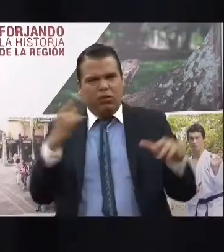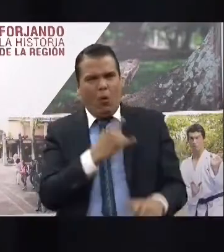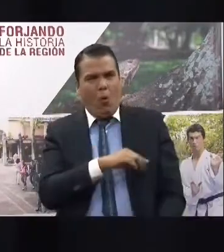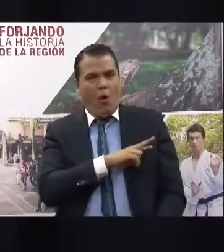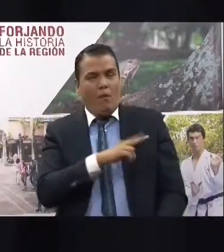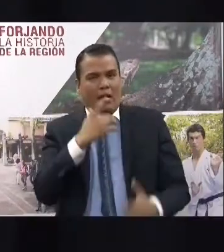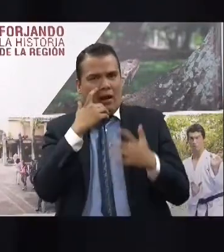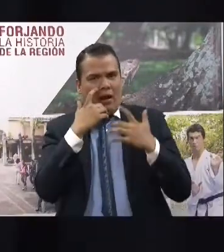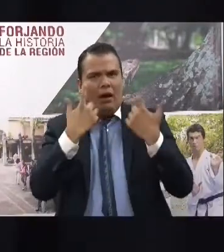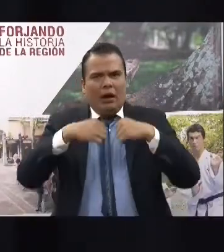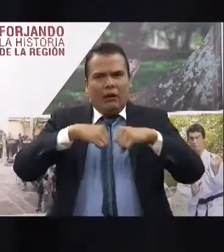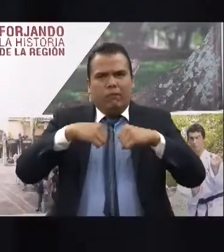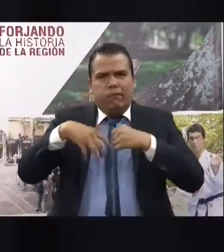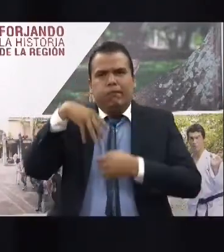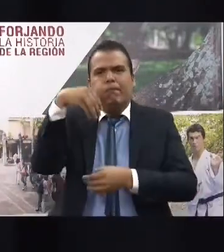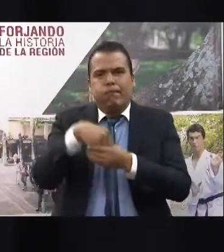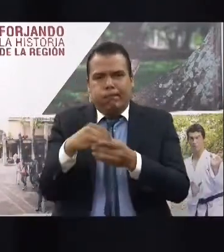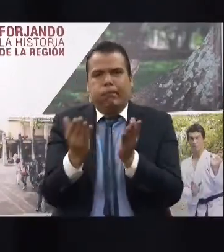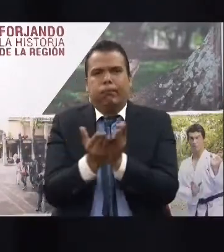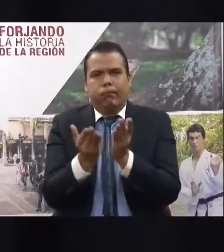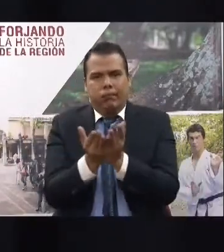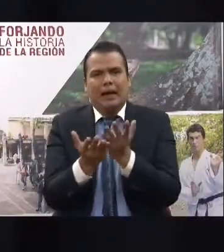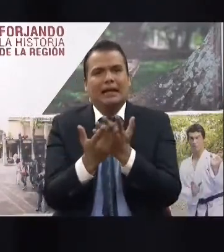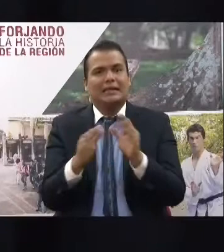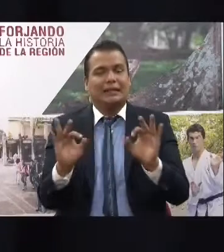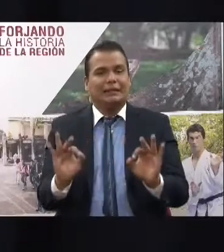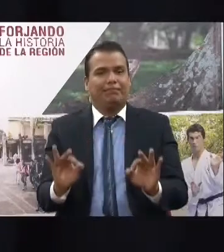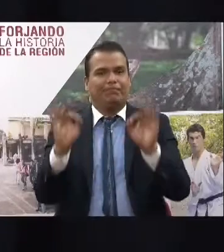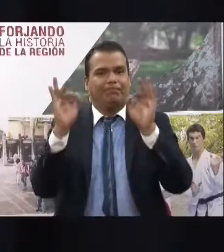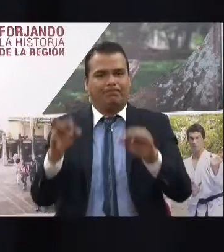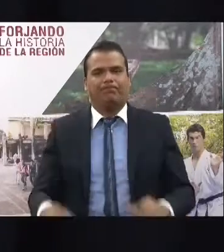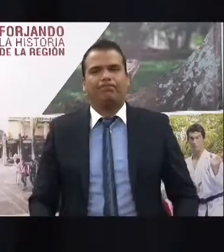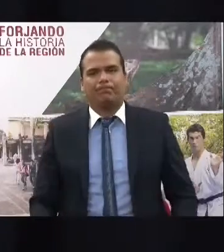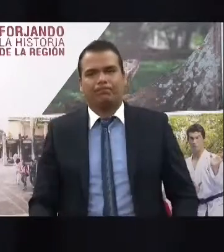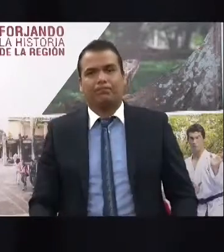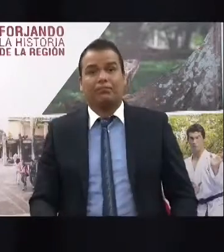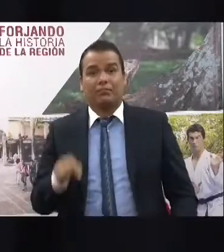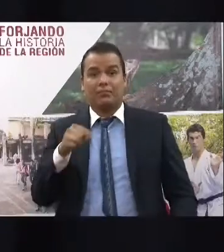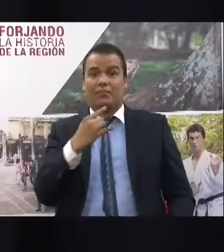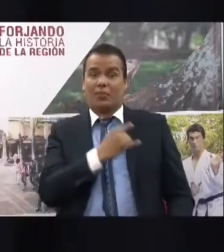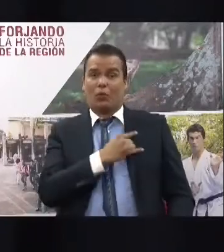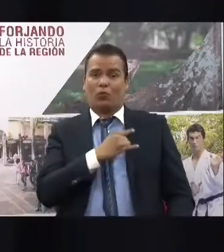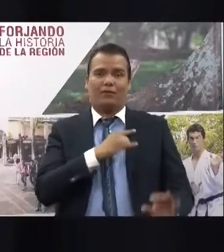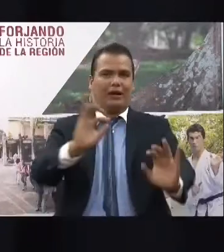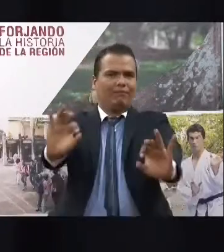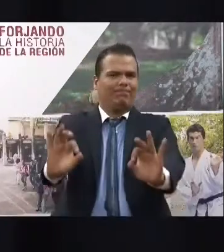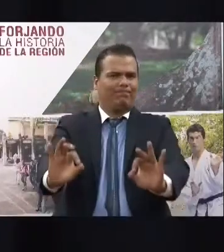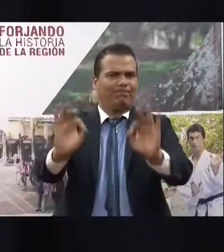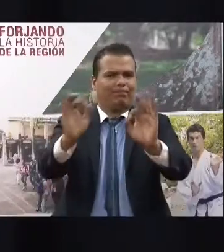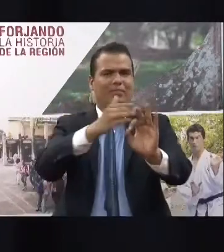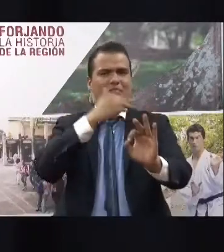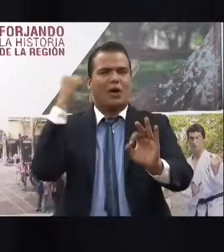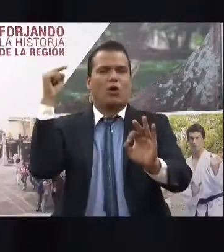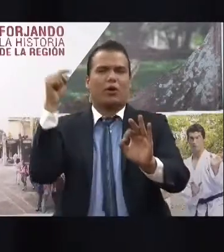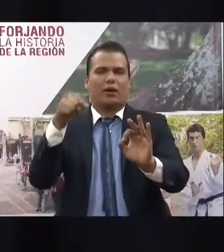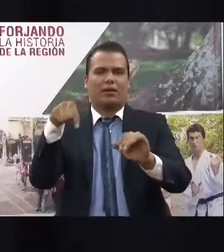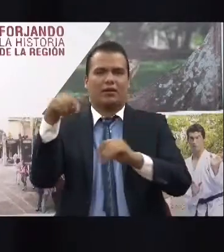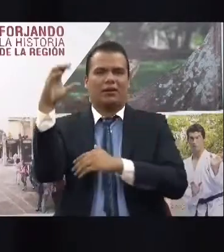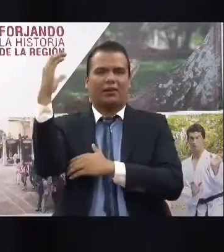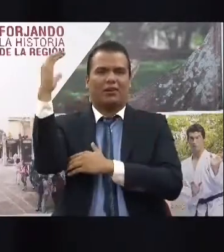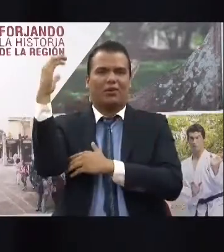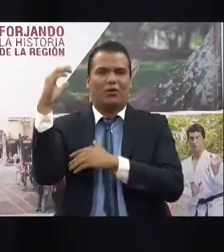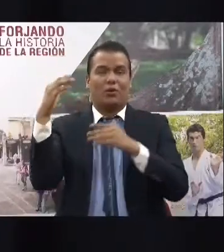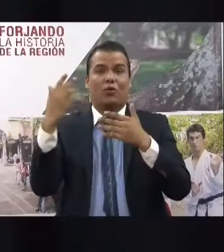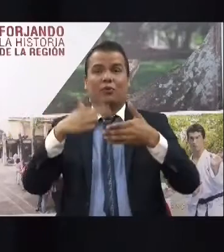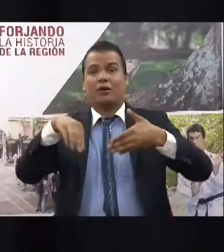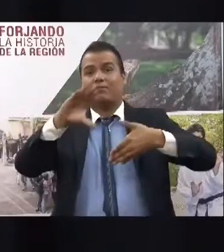que participa de la formación desde sus regiones en una de las mejores universidades públicas, no solo de Colombia,